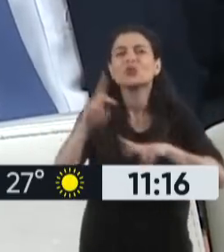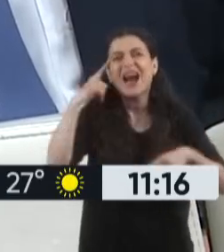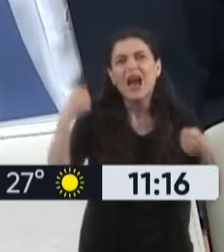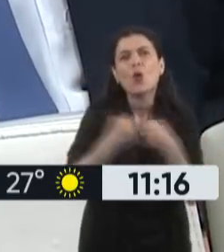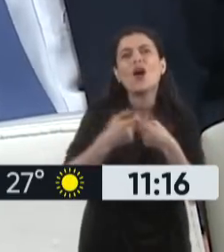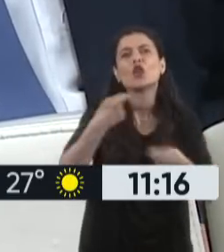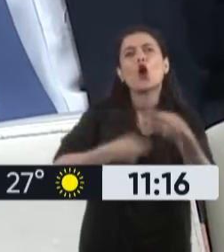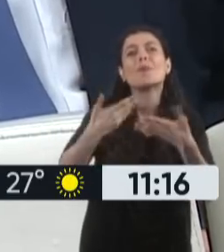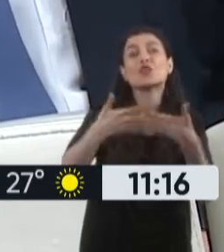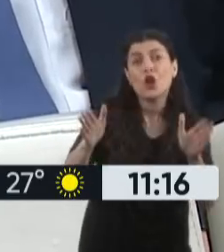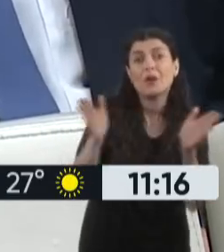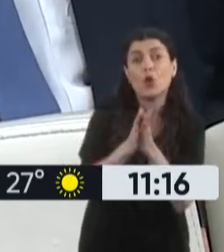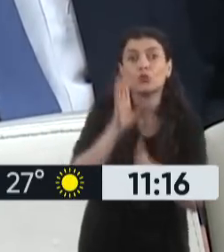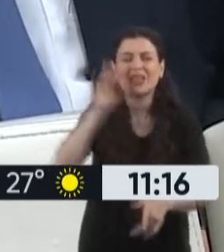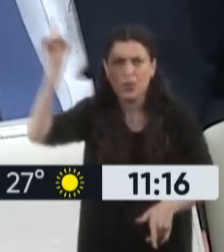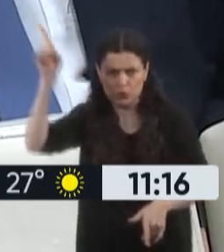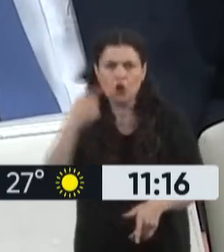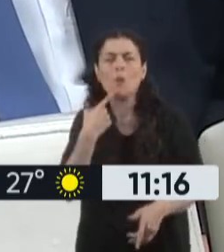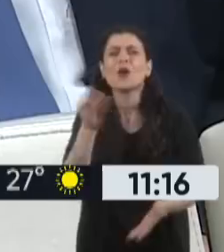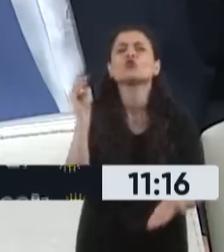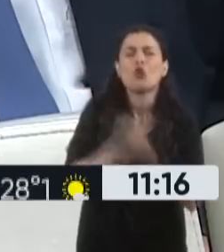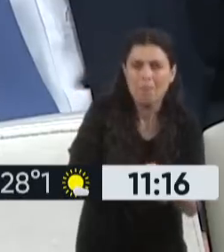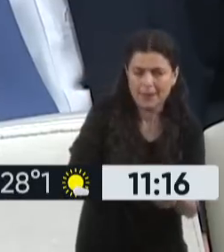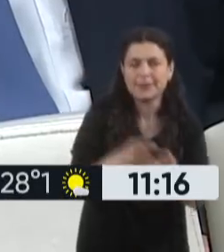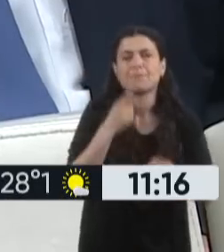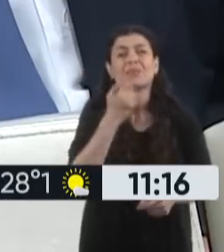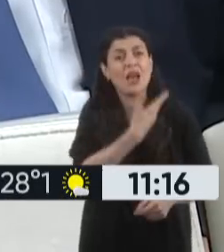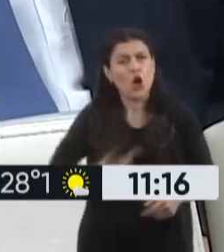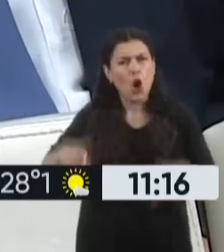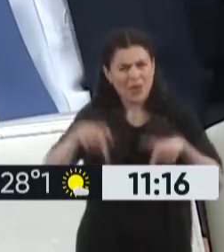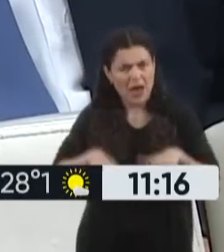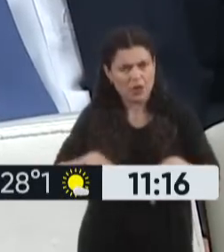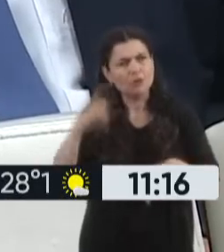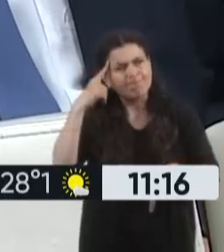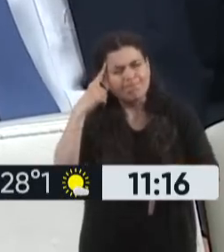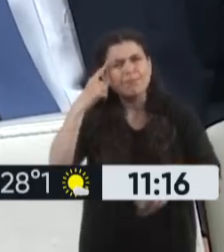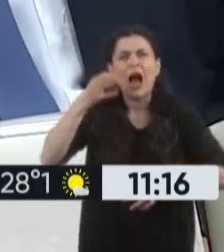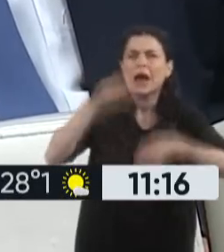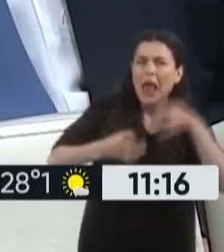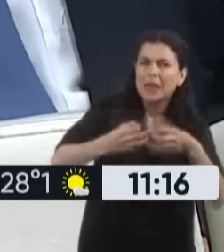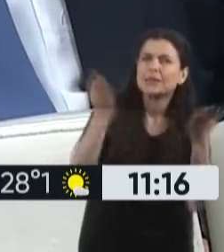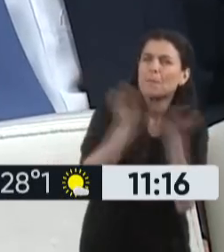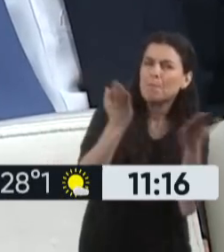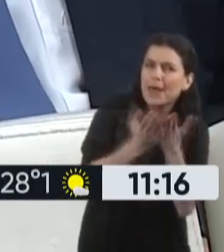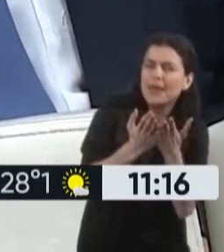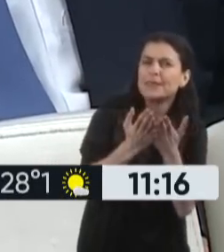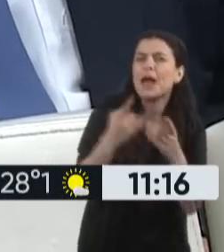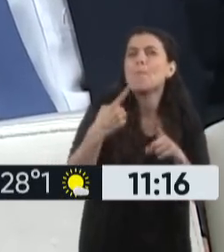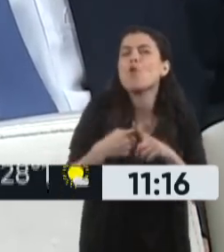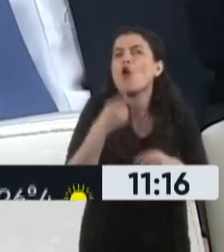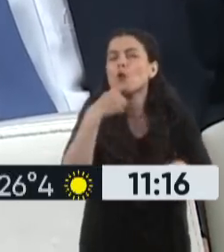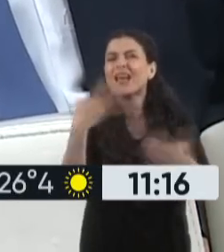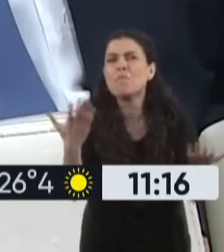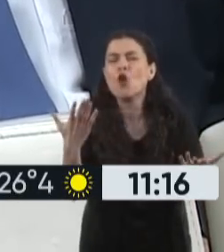con Estados Unidos, preguntarte si el gobierno evaluó alguna crítica o quedar desperfilado